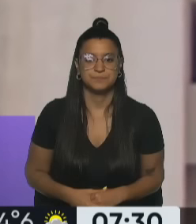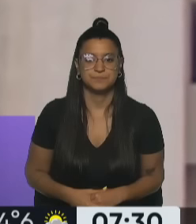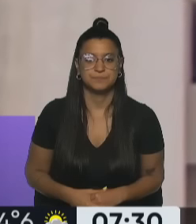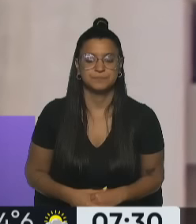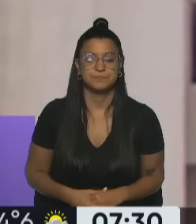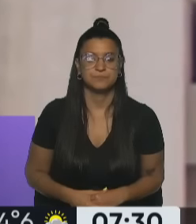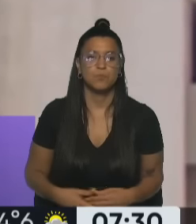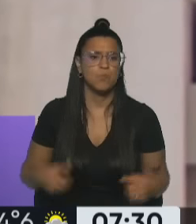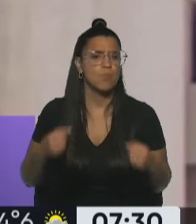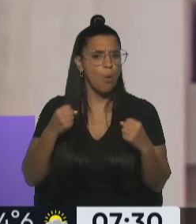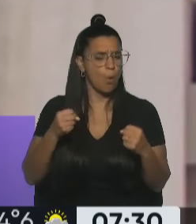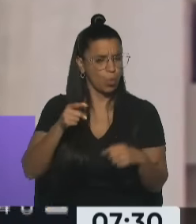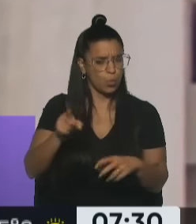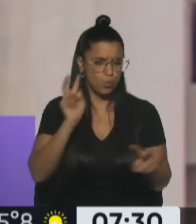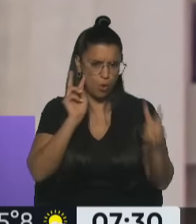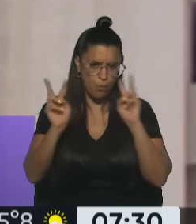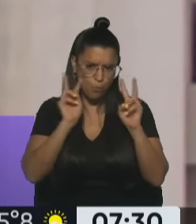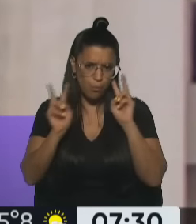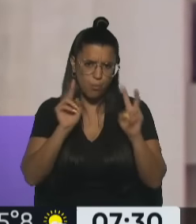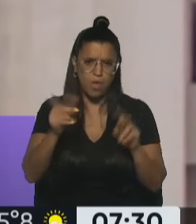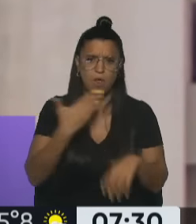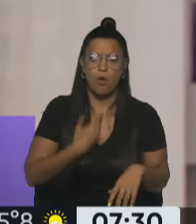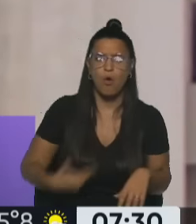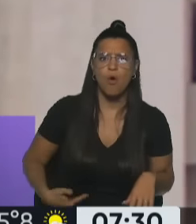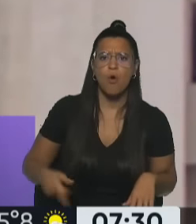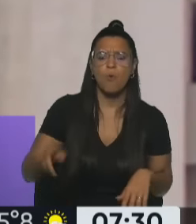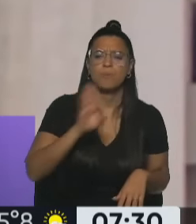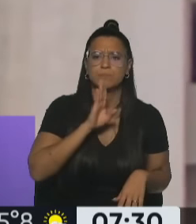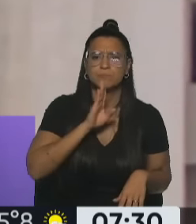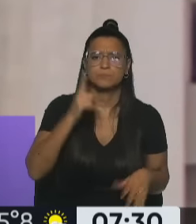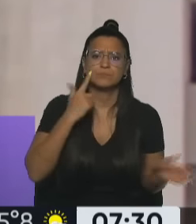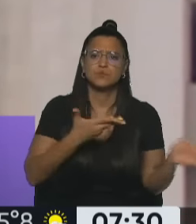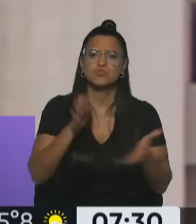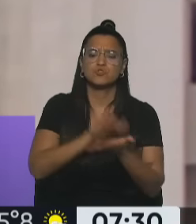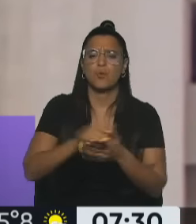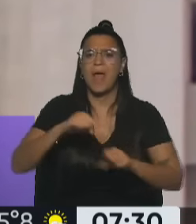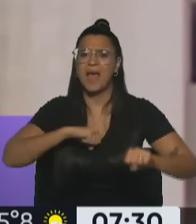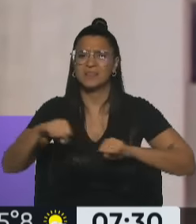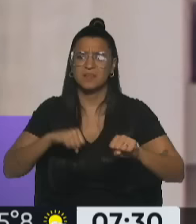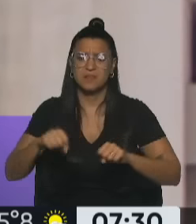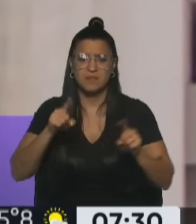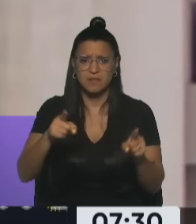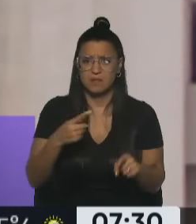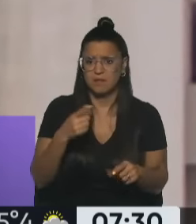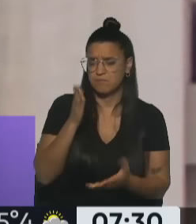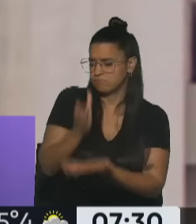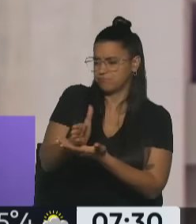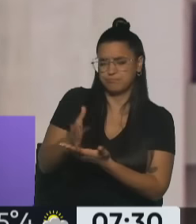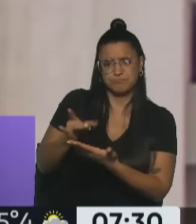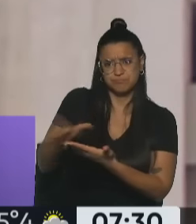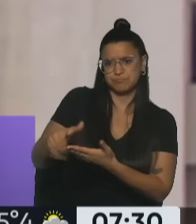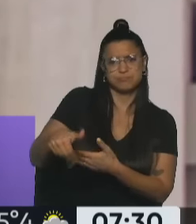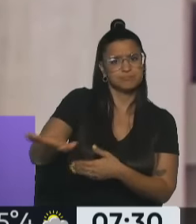Fue muy duro ver las imágenes que nos puso el gobierno israelí sobre esos atentados, y cuenta con nuestra condena y nuestra